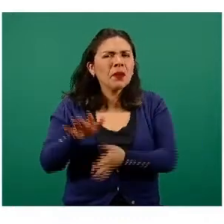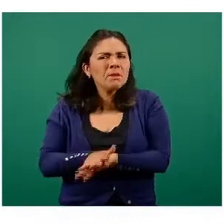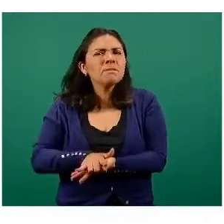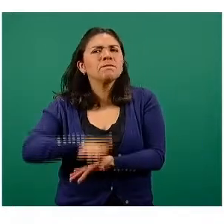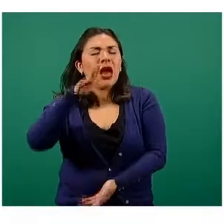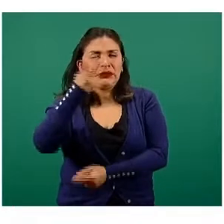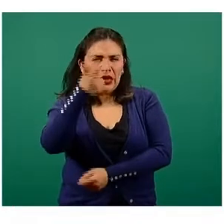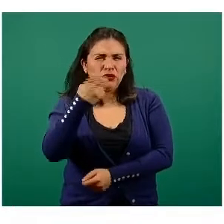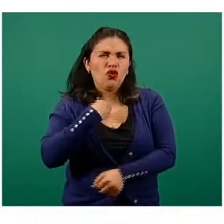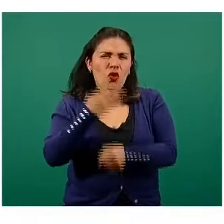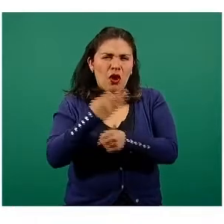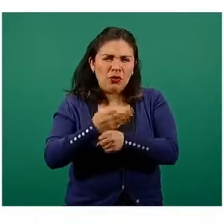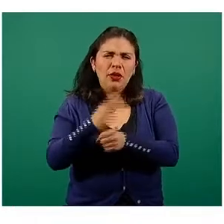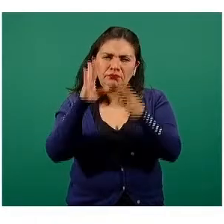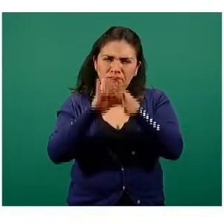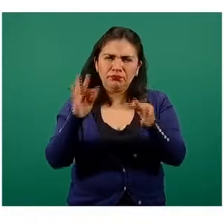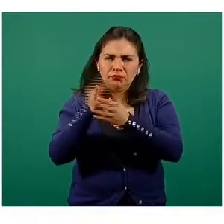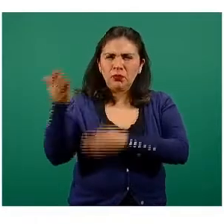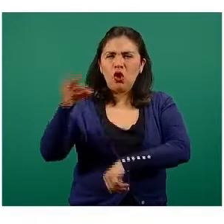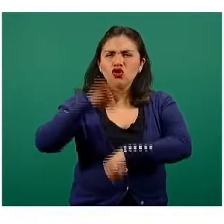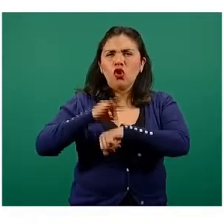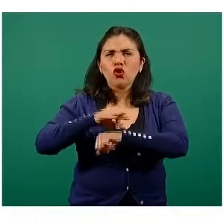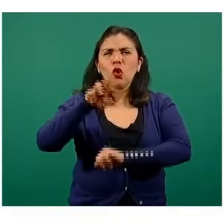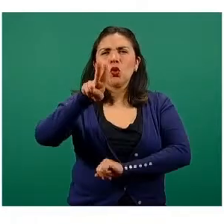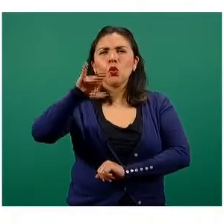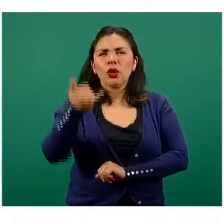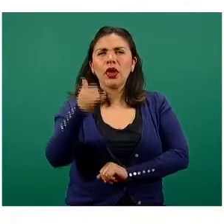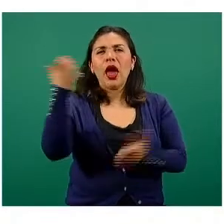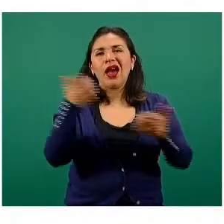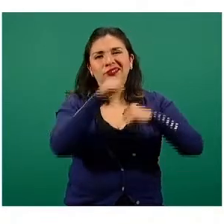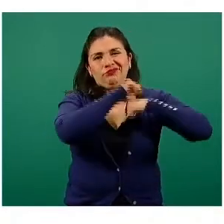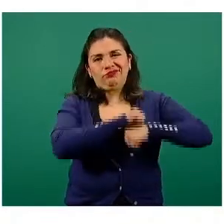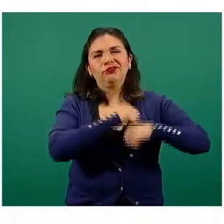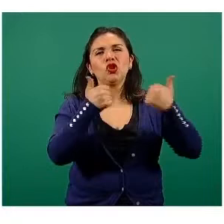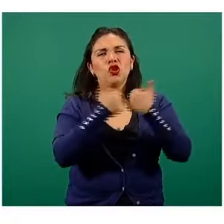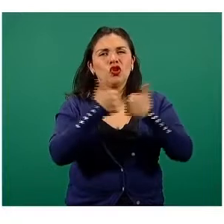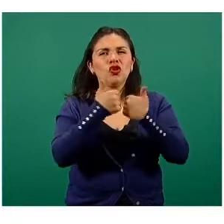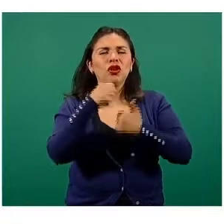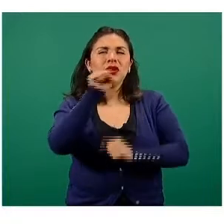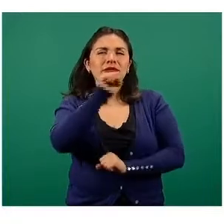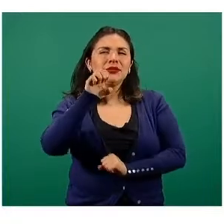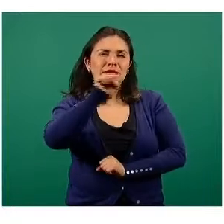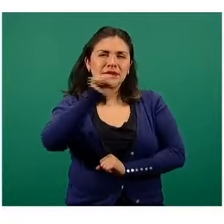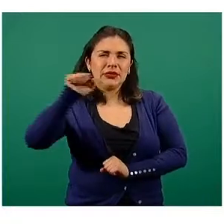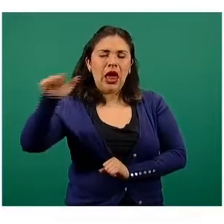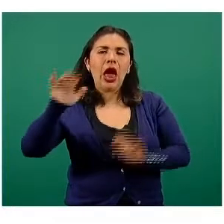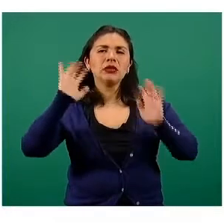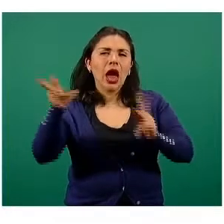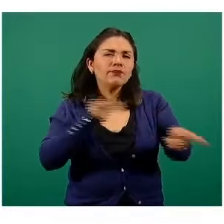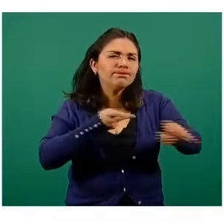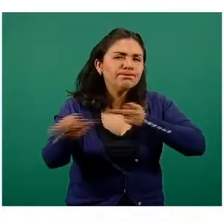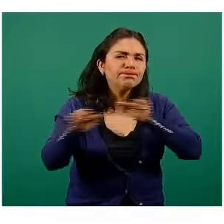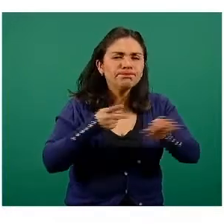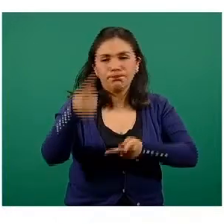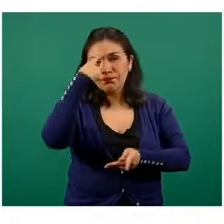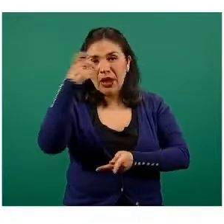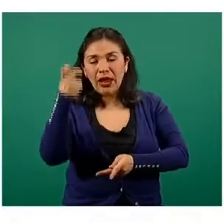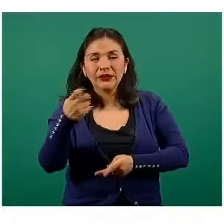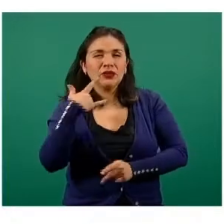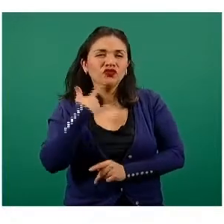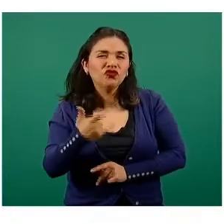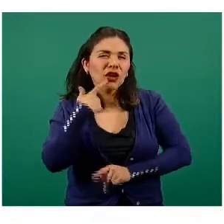para dejarle la palabra al doctor Ruy López Ridaura, que es también quien por parte de la Secretaría de Salud ha coordinado este